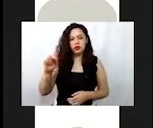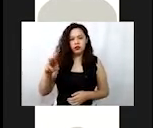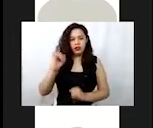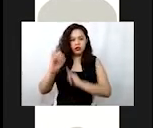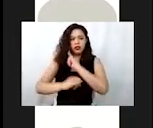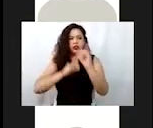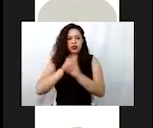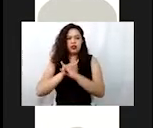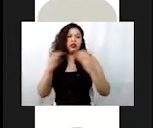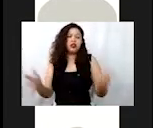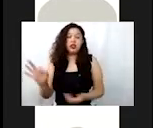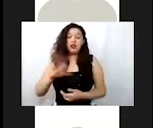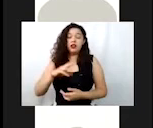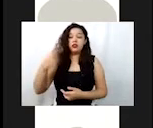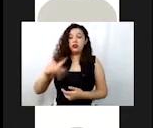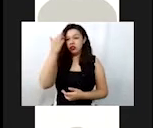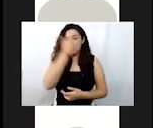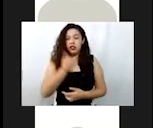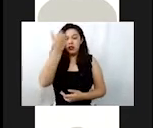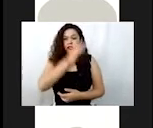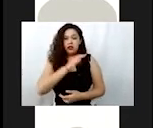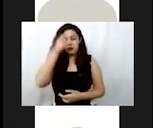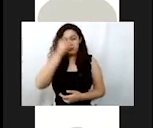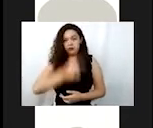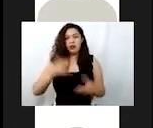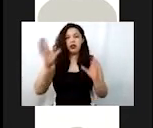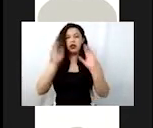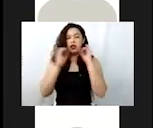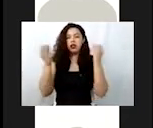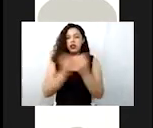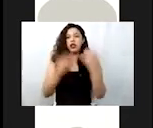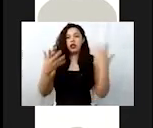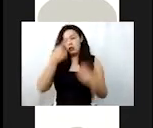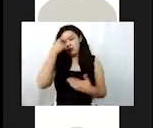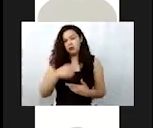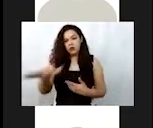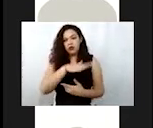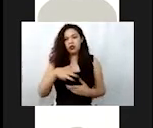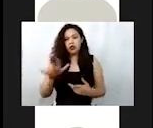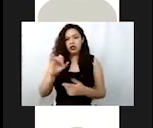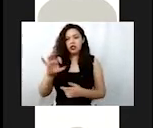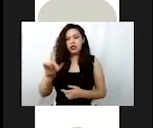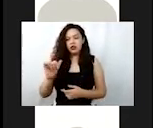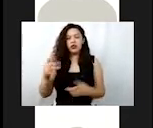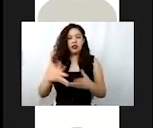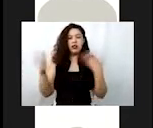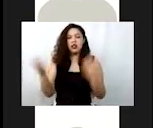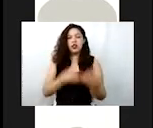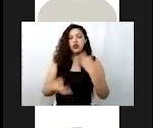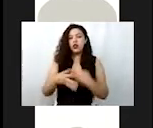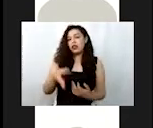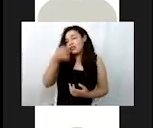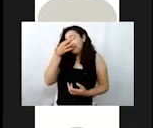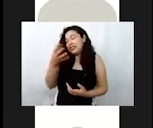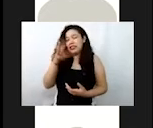si ustedes se ponen a revisar de las grandes organizaciones de sociedad civil globales, en casi todas van a encontrar en